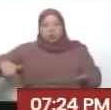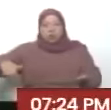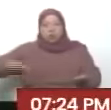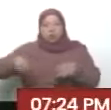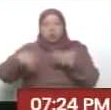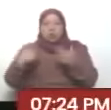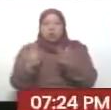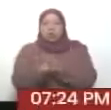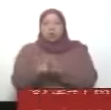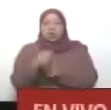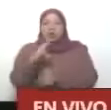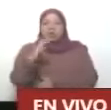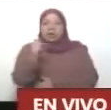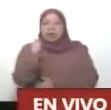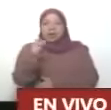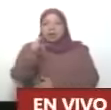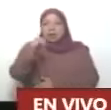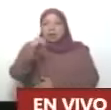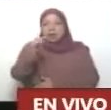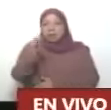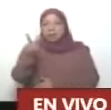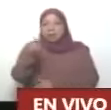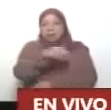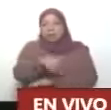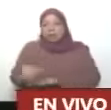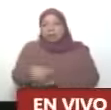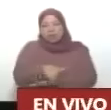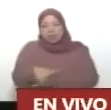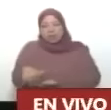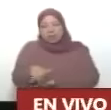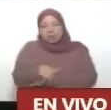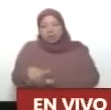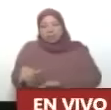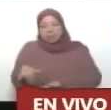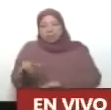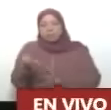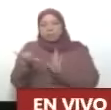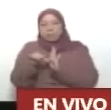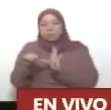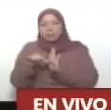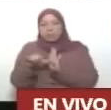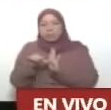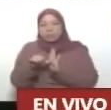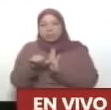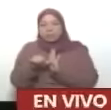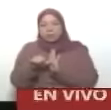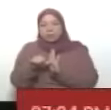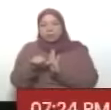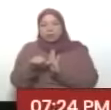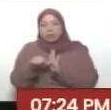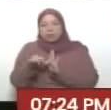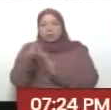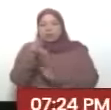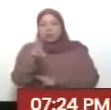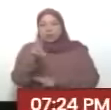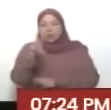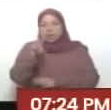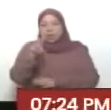hasta la Cante B, hasta la avenida Andrés Bello. Se empalma la Urdaneta con la Andrés Bello.